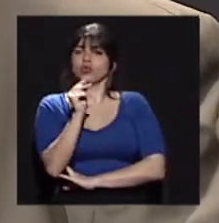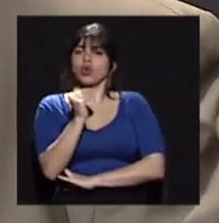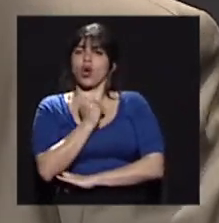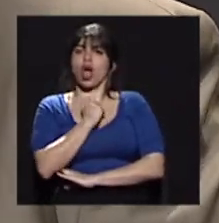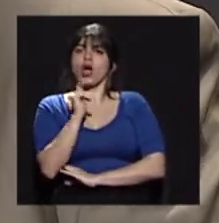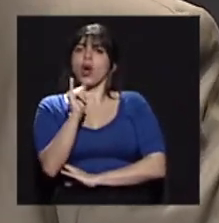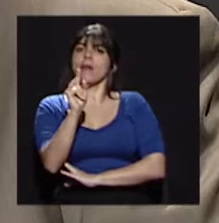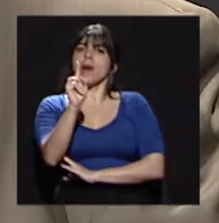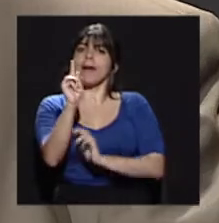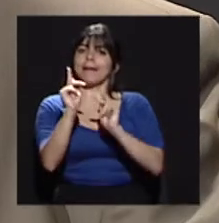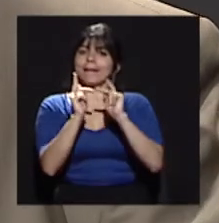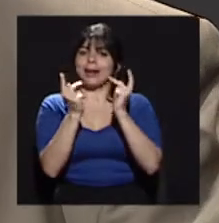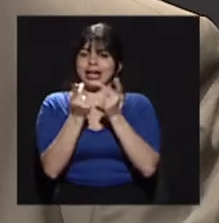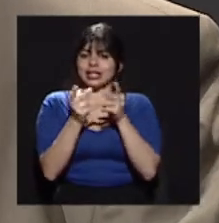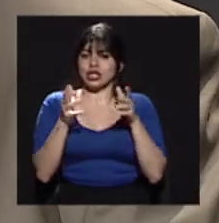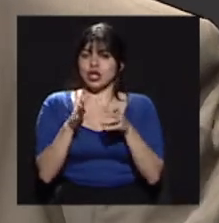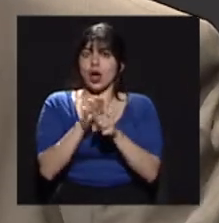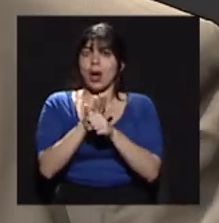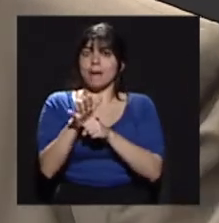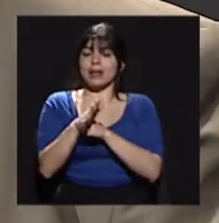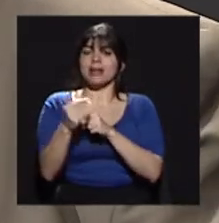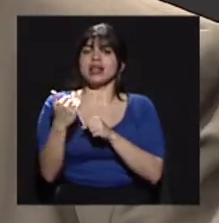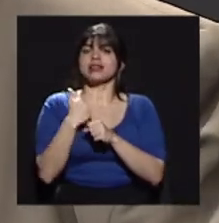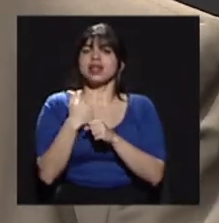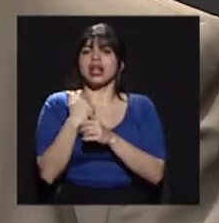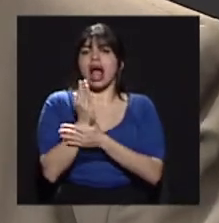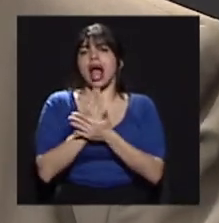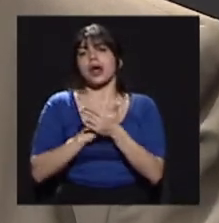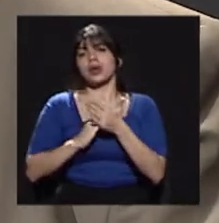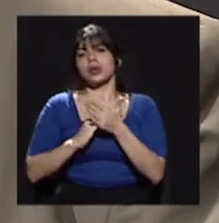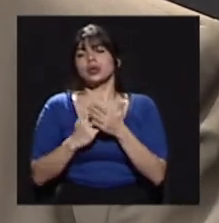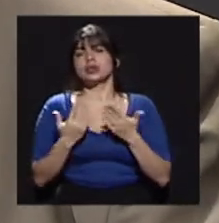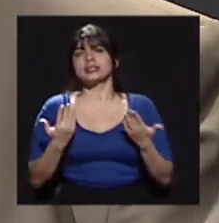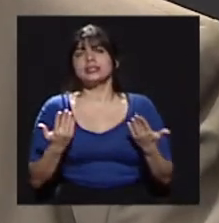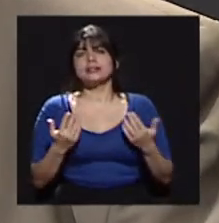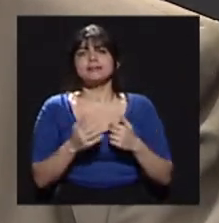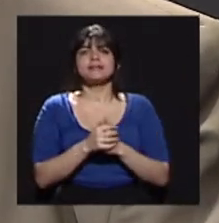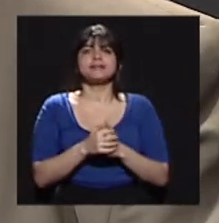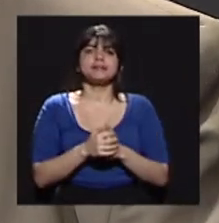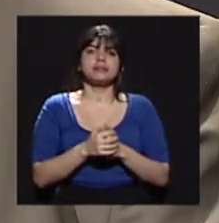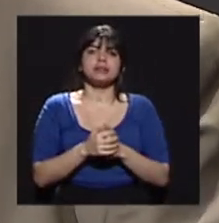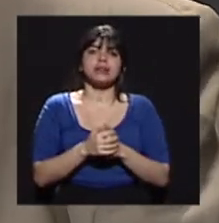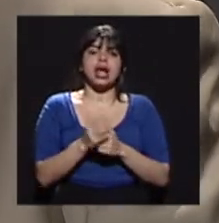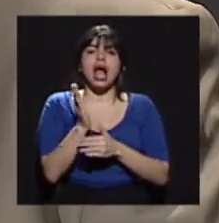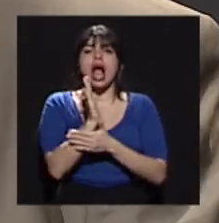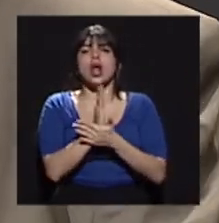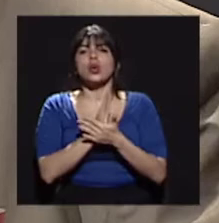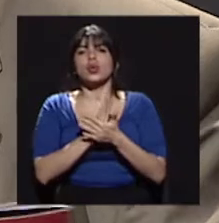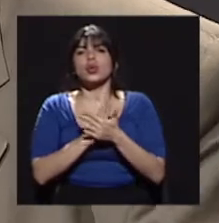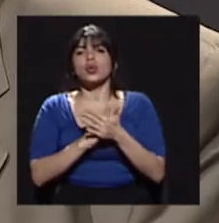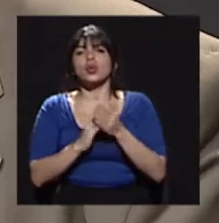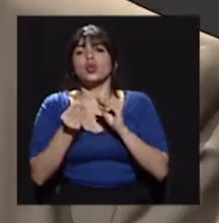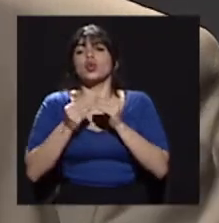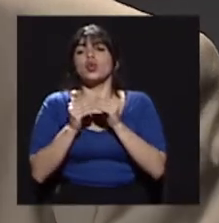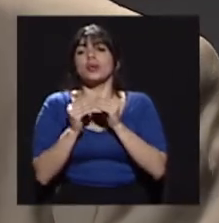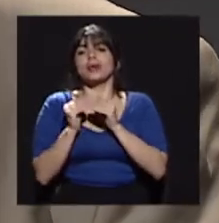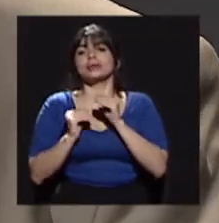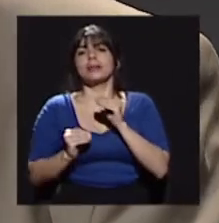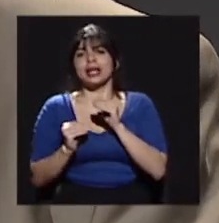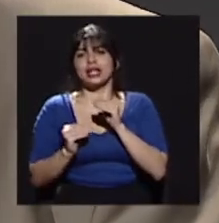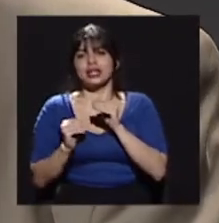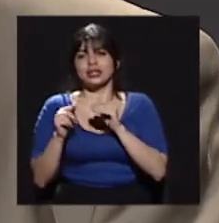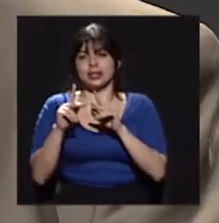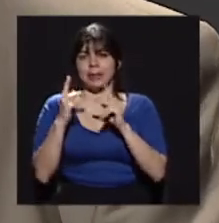fracción completa sino que tiene algunos este algunos números de menos en esas